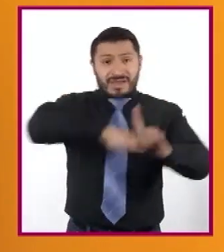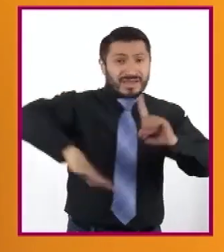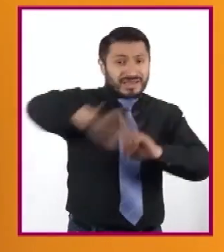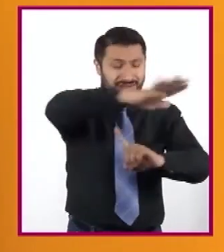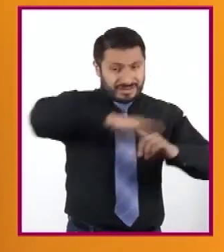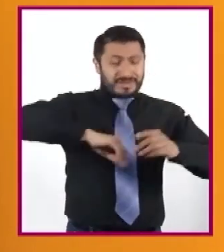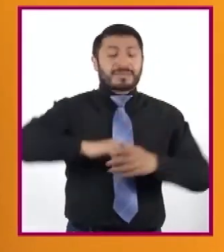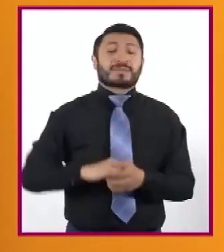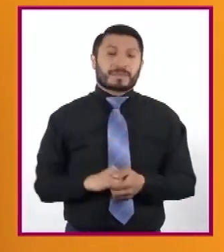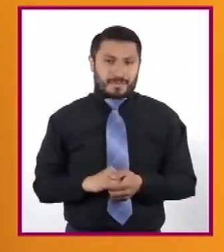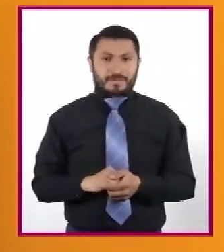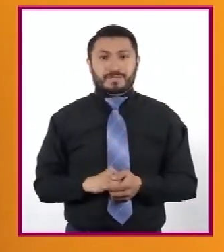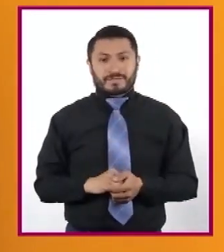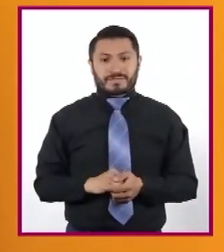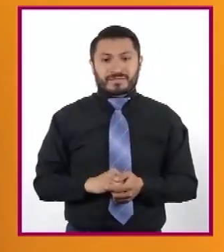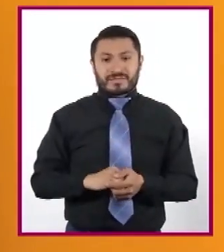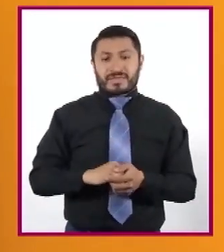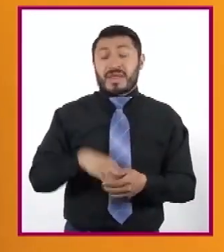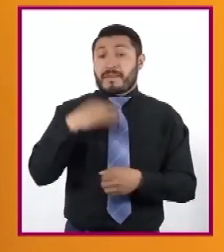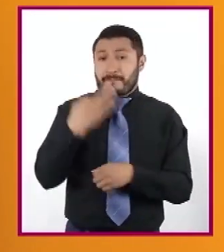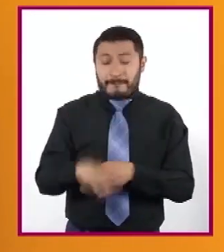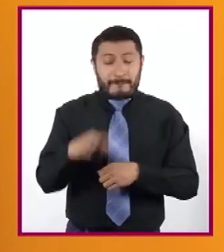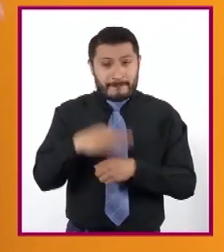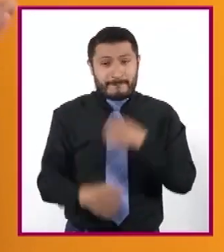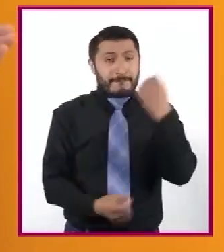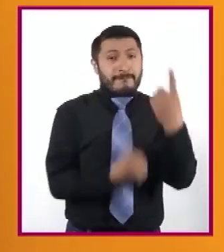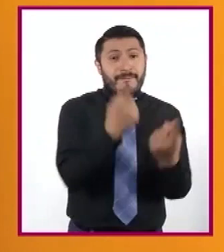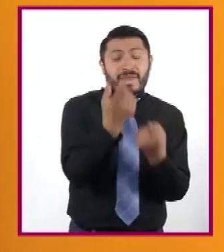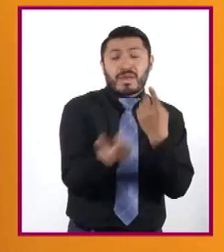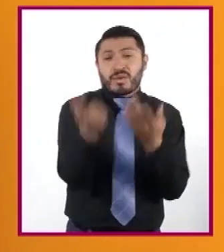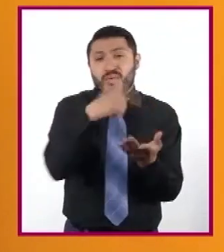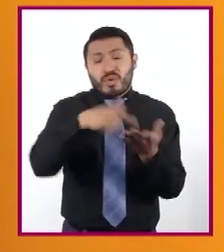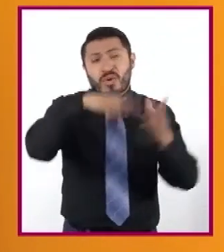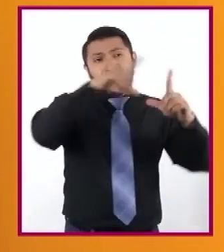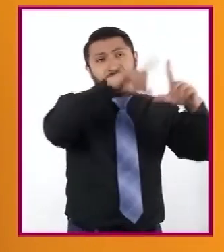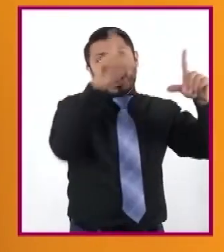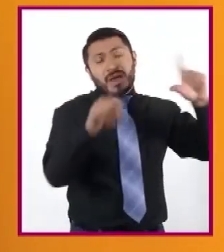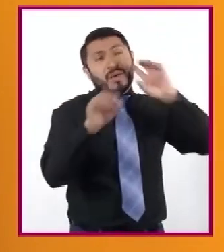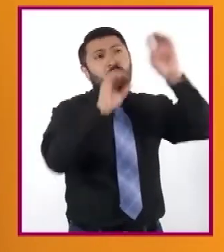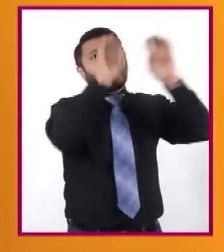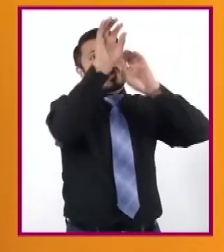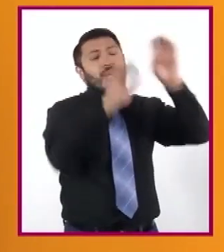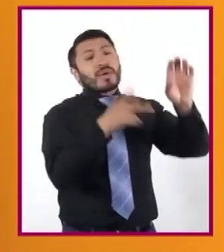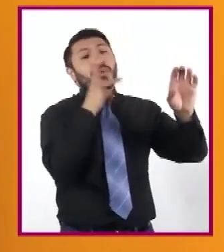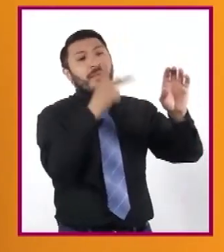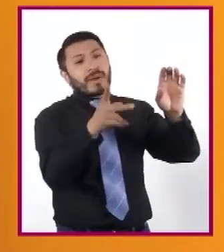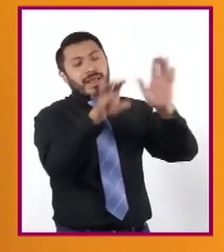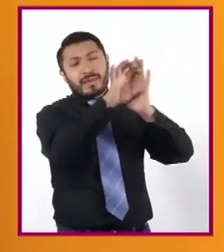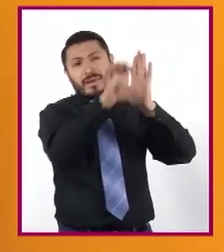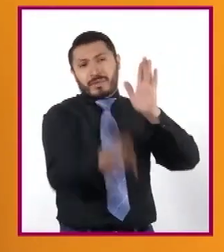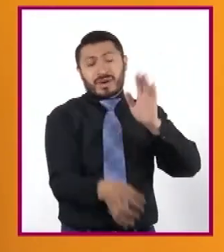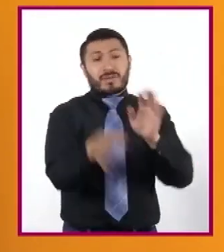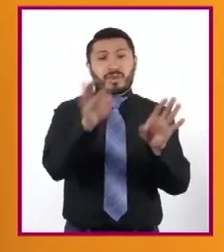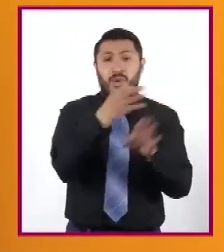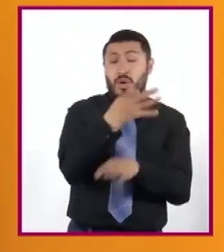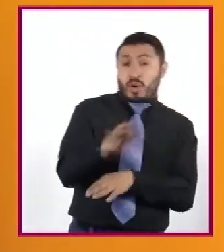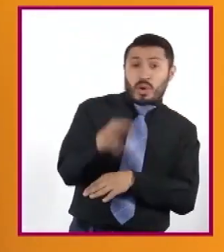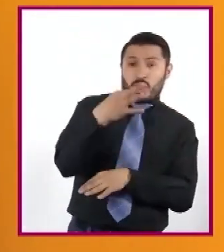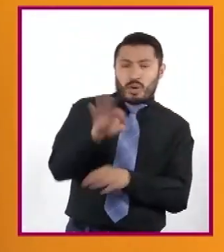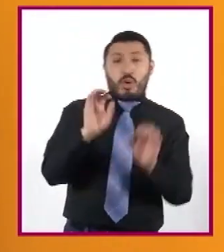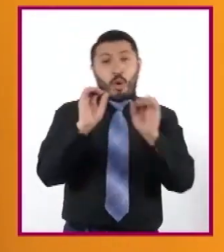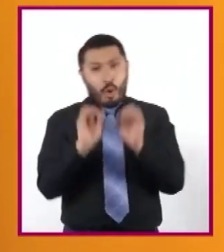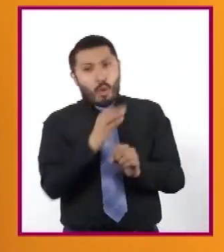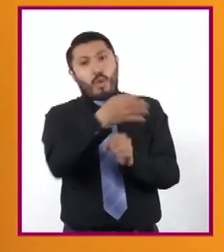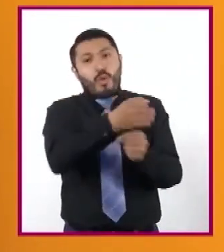expresamos. O sea, mientras en ciertas regiones del país una palabra puede tener connotaciones groseras o